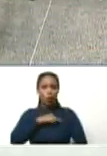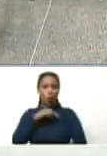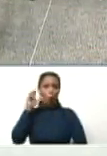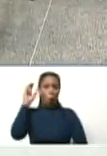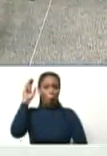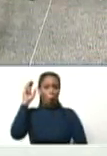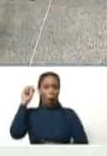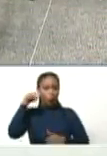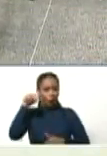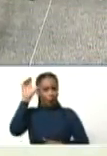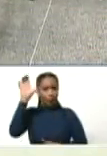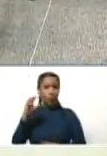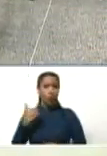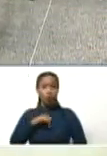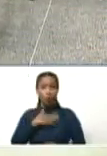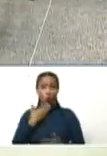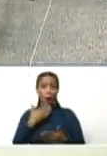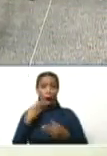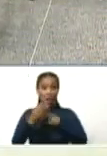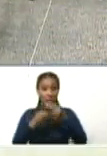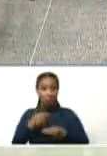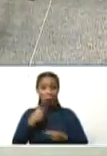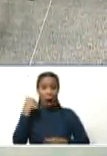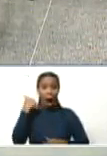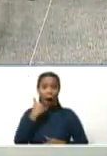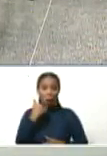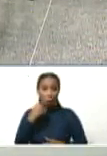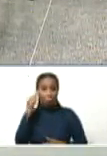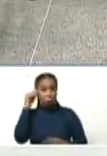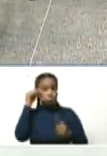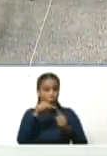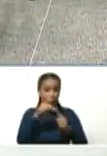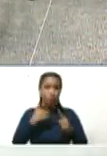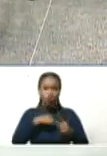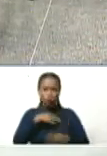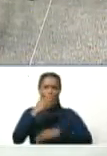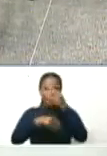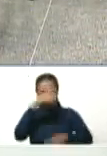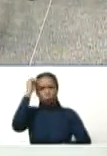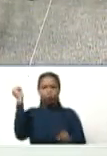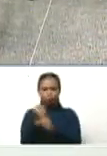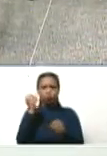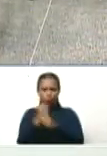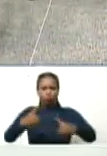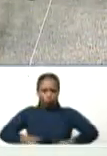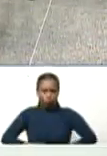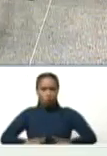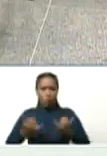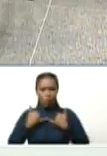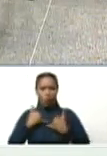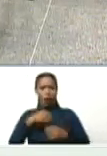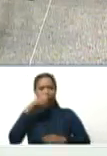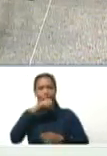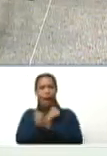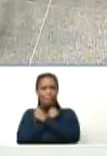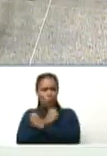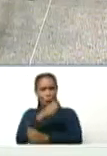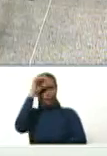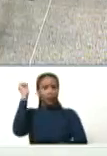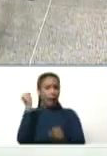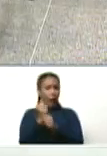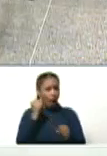proponemos algo, eso lo logramos porque lo logramos, porque somos gente perseverante en el amor, en el